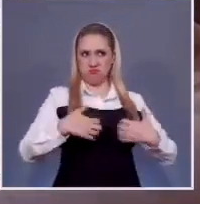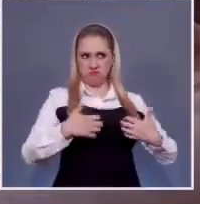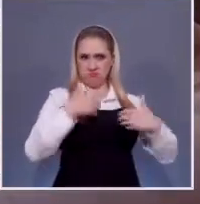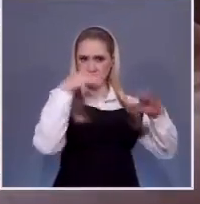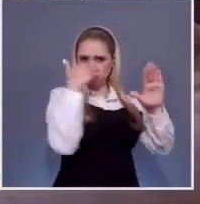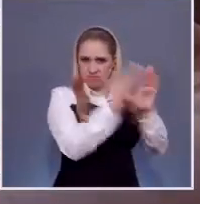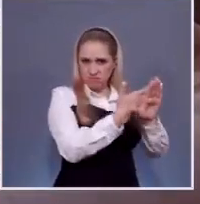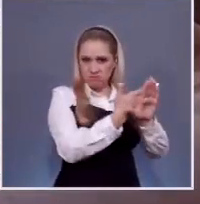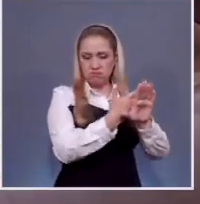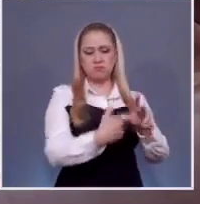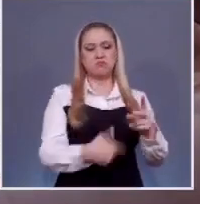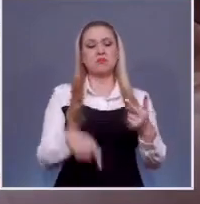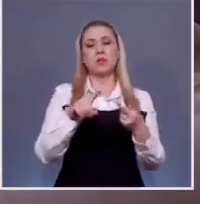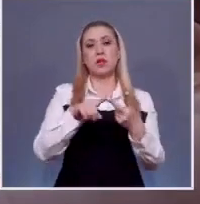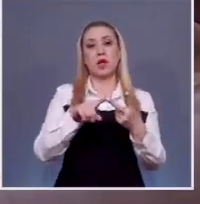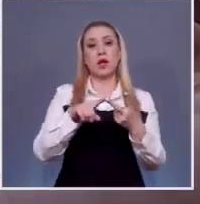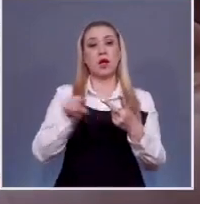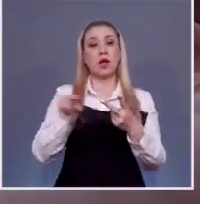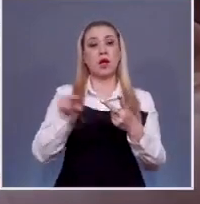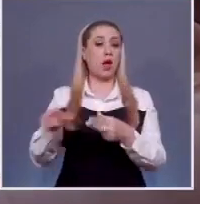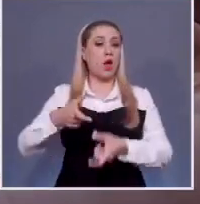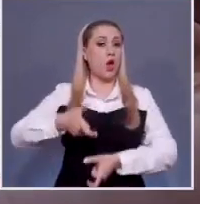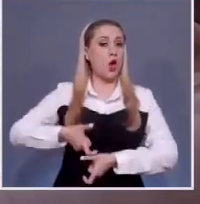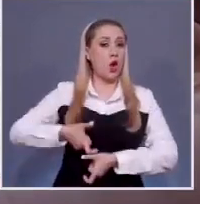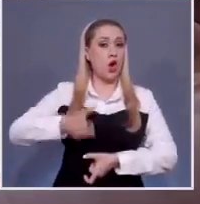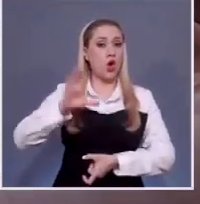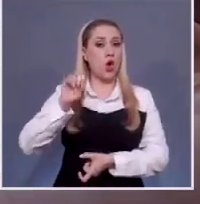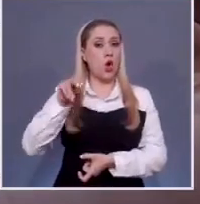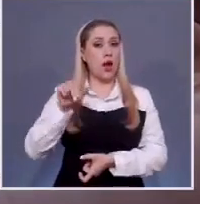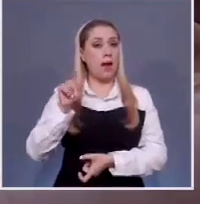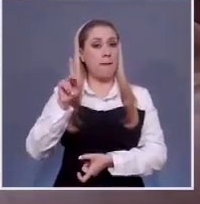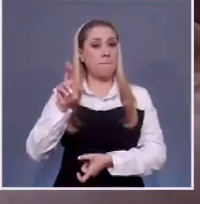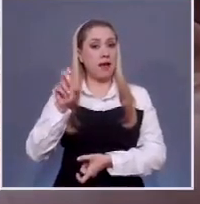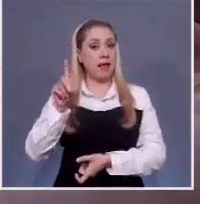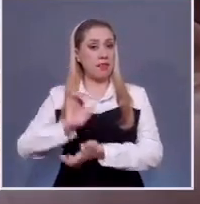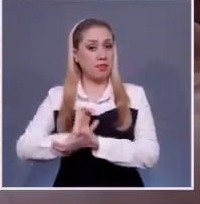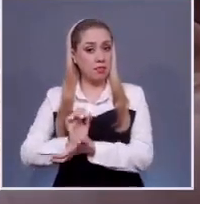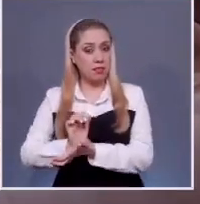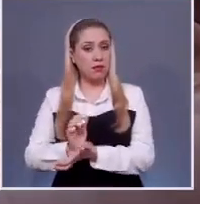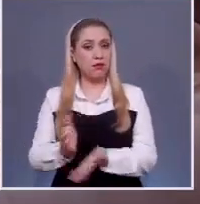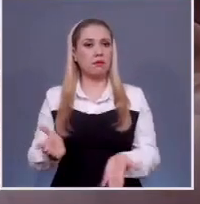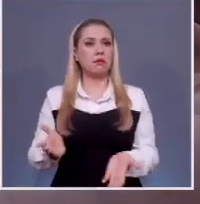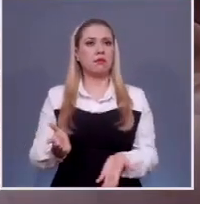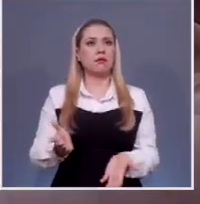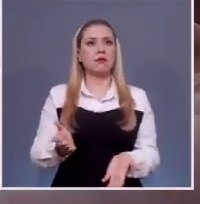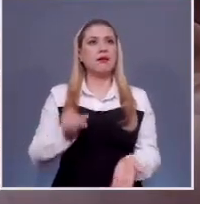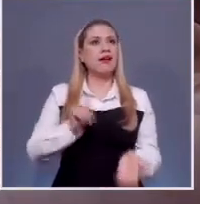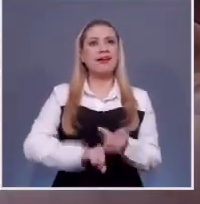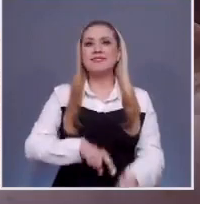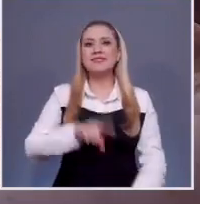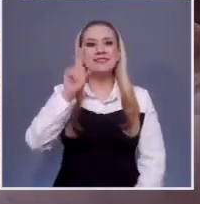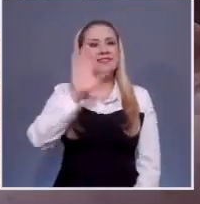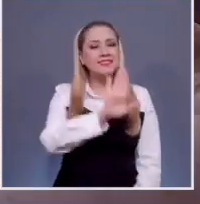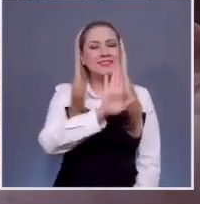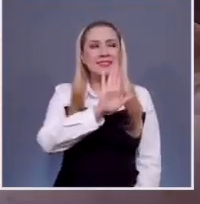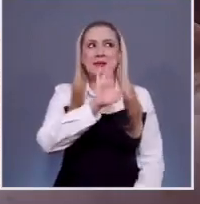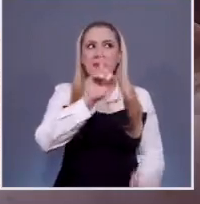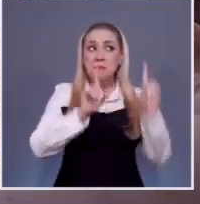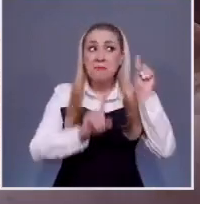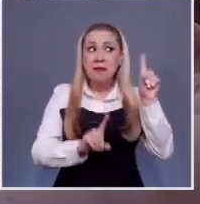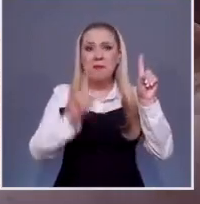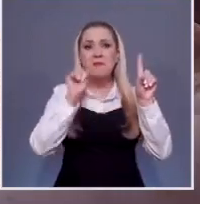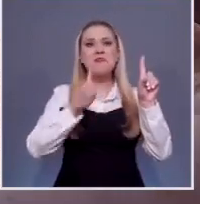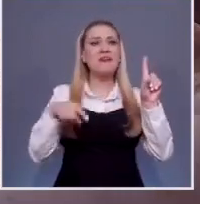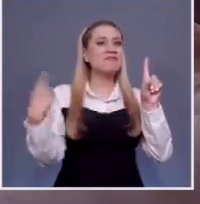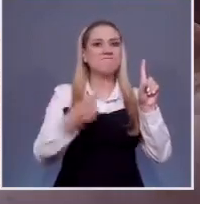en CONAPRED. Mire, el primer problema es que las mujeres no sabemos que estamos viviendo violencia obstétrica. Ese es el primer tema. Partimos de eso, ¿no? Ya